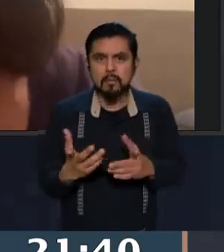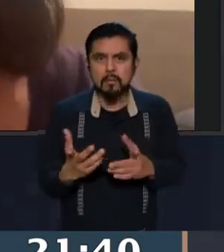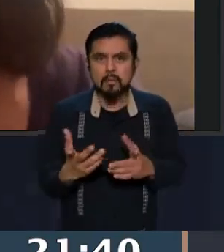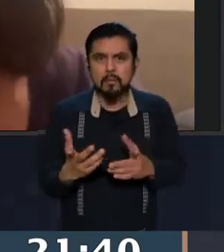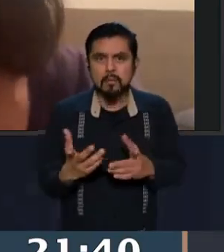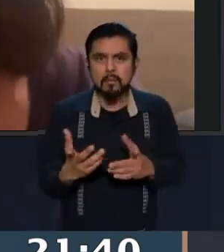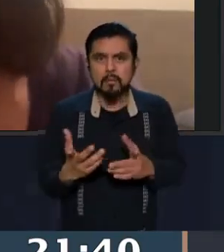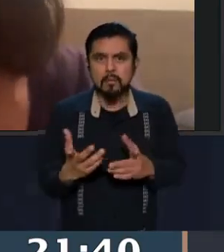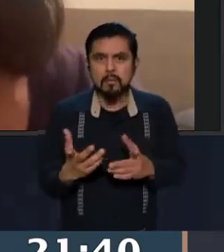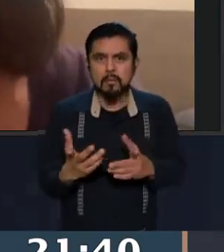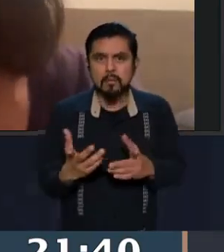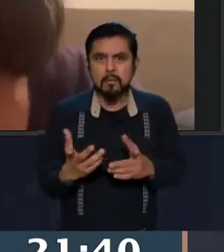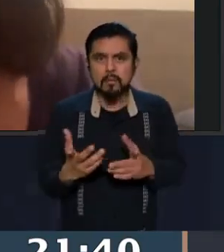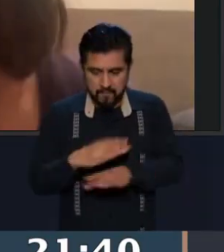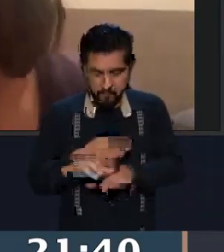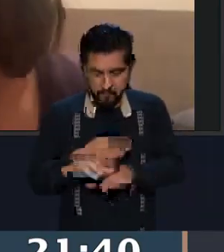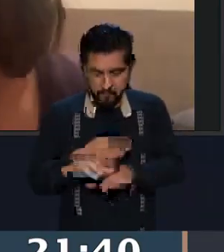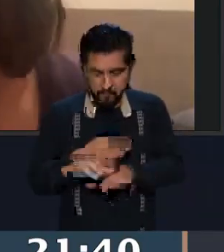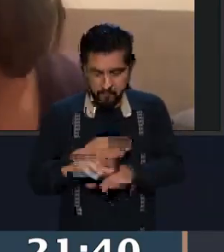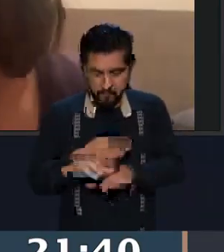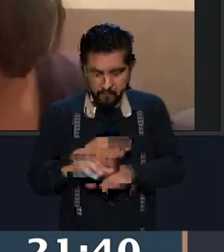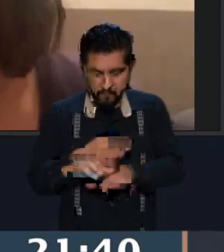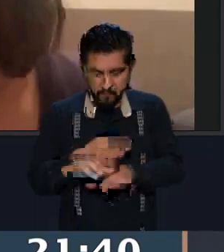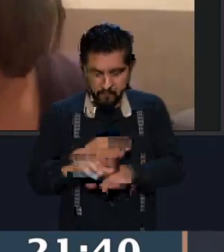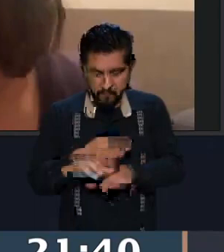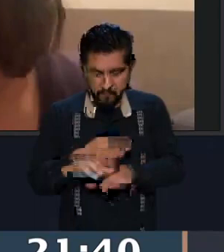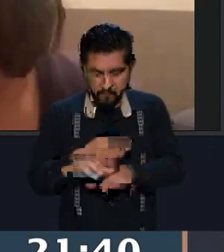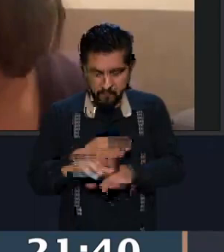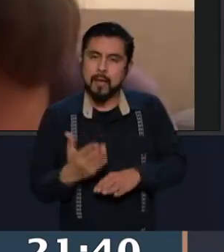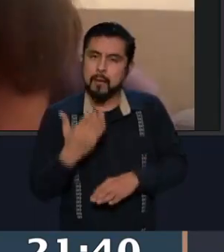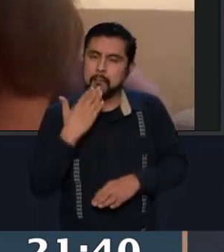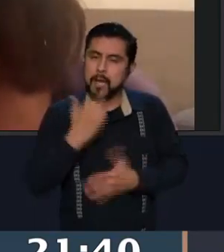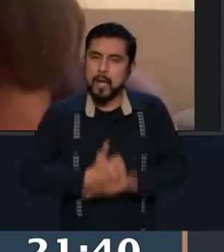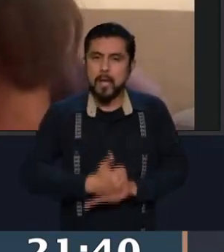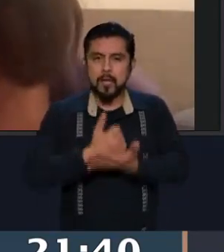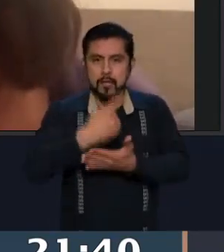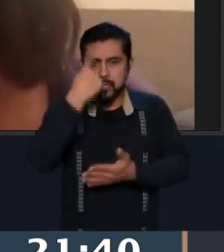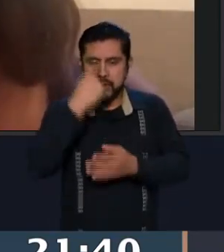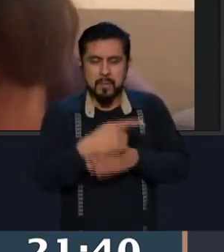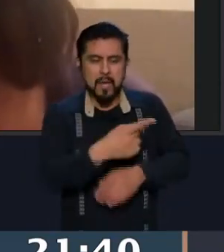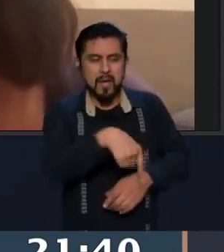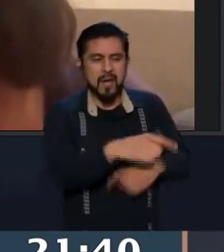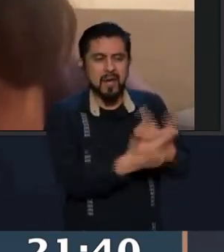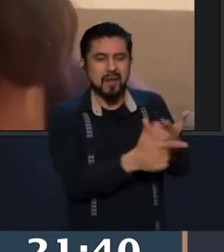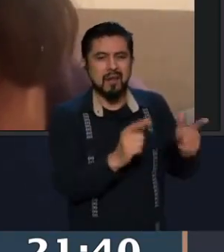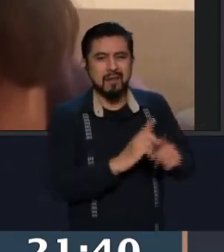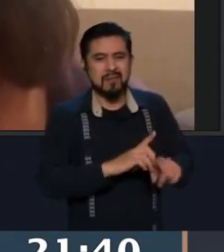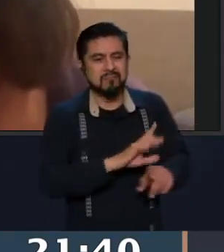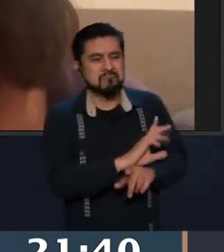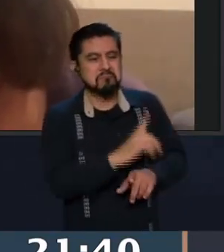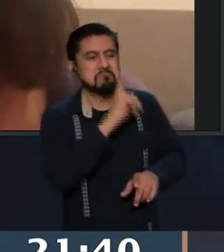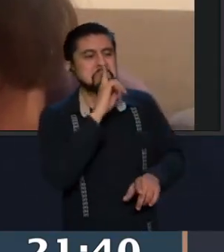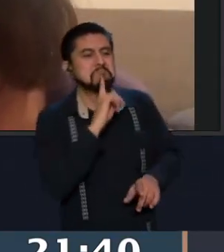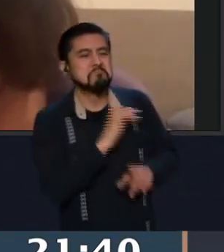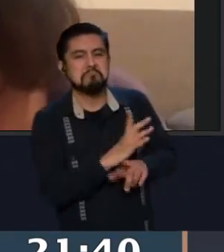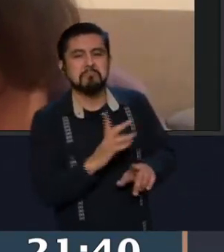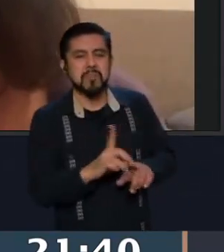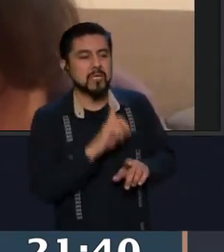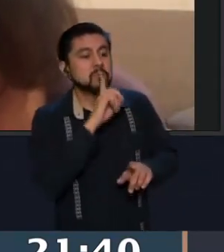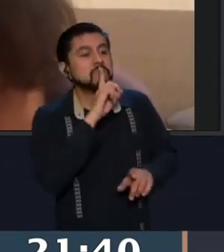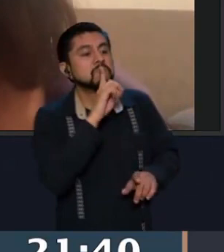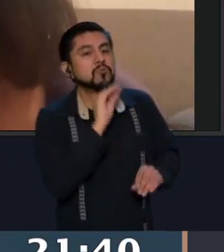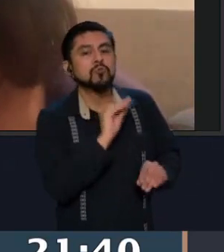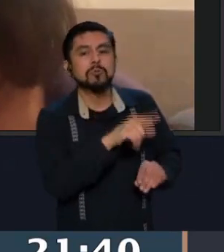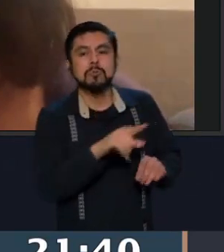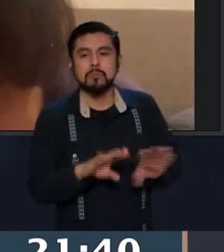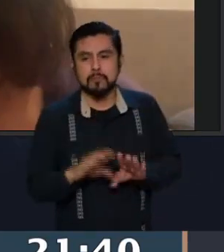creo que esta estadística que ahora tenemos va a ser y nos va a permitir desnudar a más de uno, querido Braulio. Una desconexión completa de